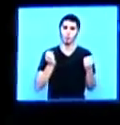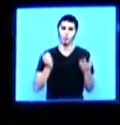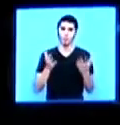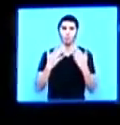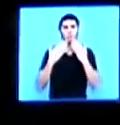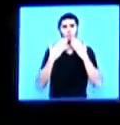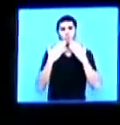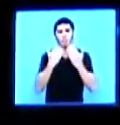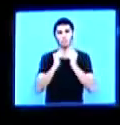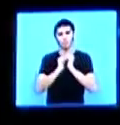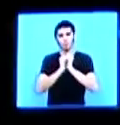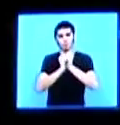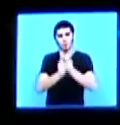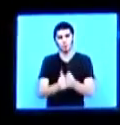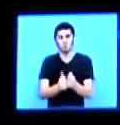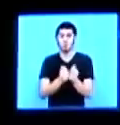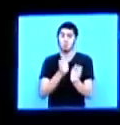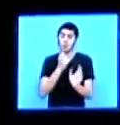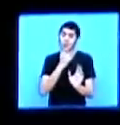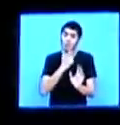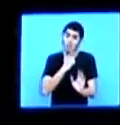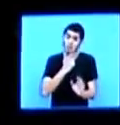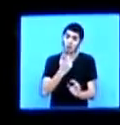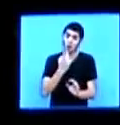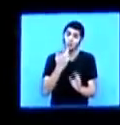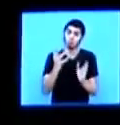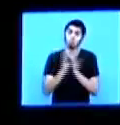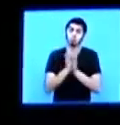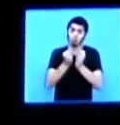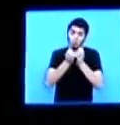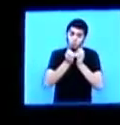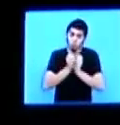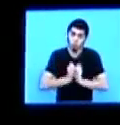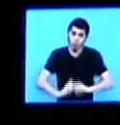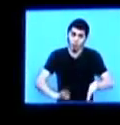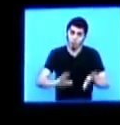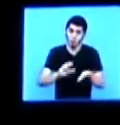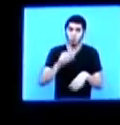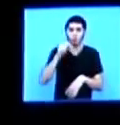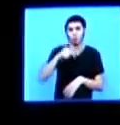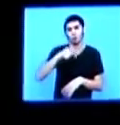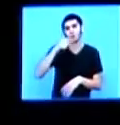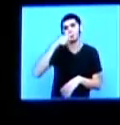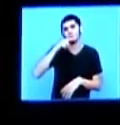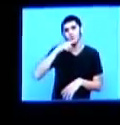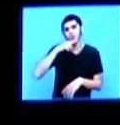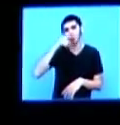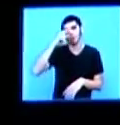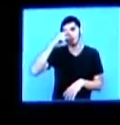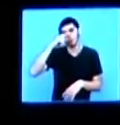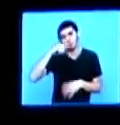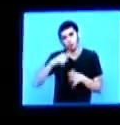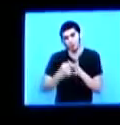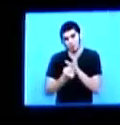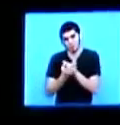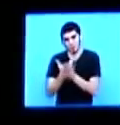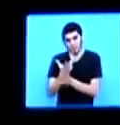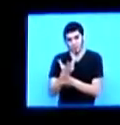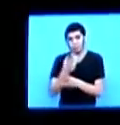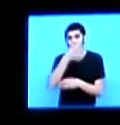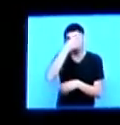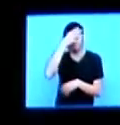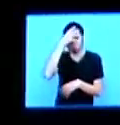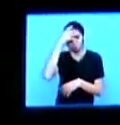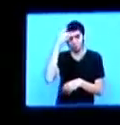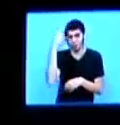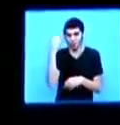Gracias por acompañarnos. Si les parece, arrancamos juntos esta última mañana ya de la semana. Llegamos finalmente al viernes con mucho para compartir hasta las